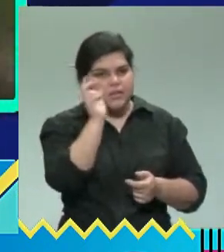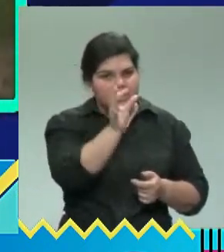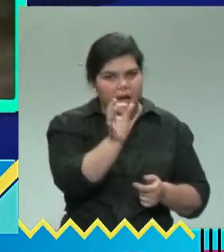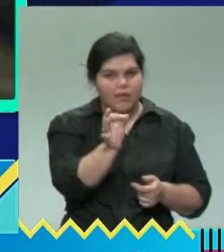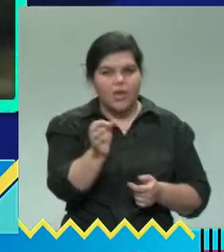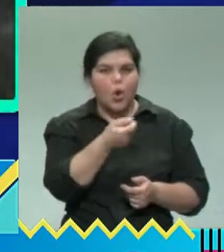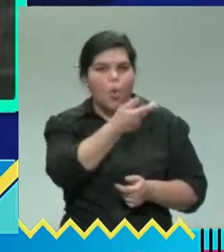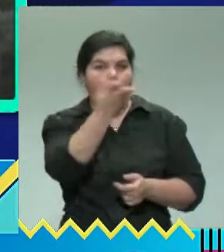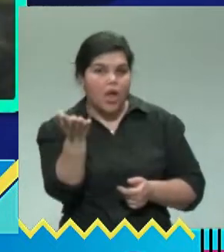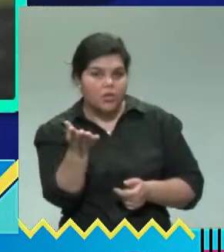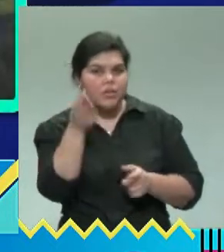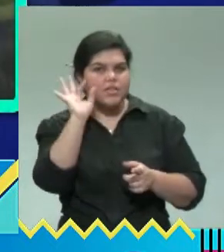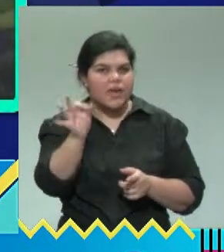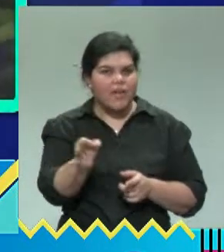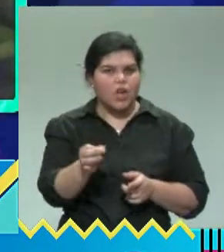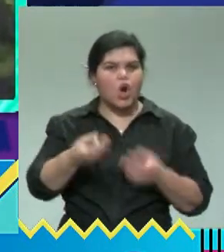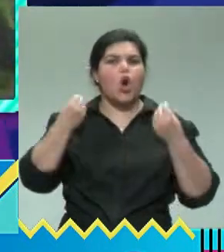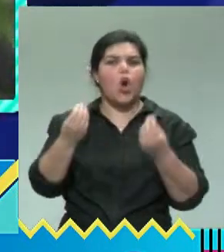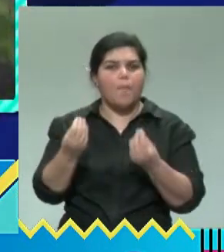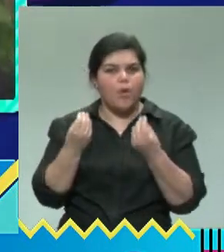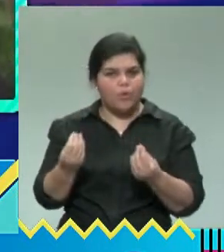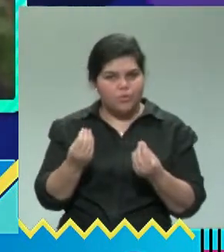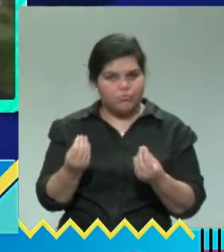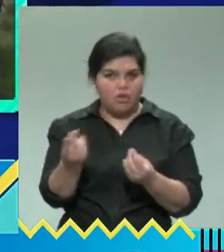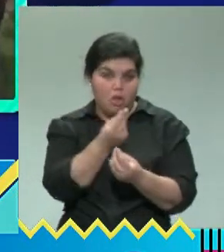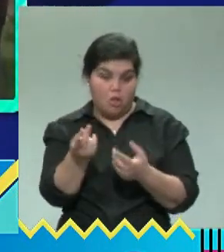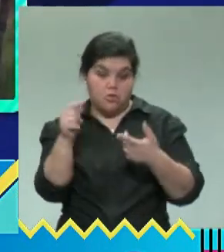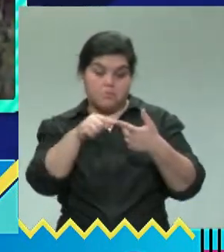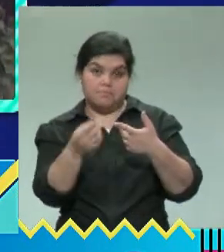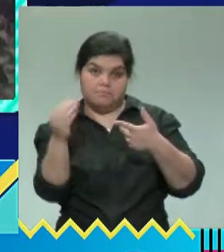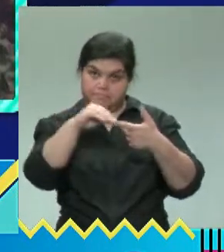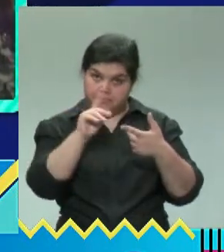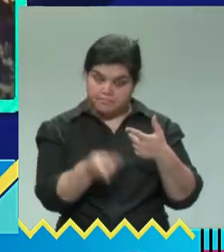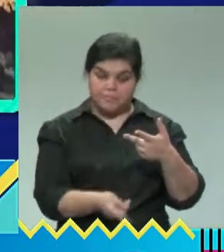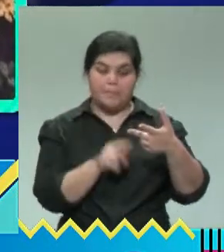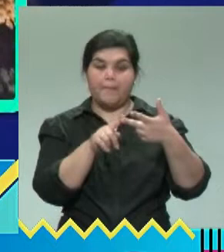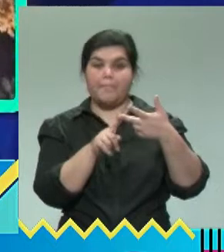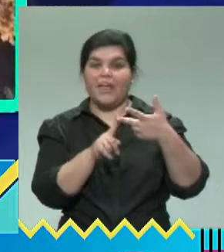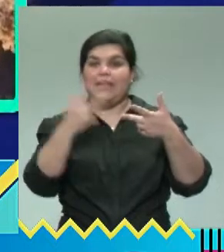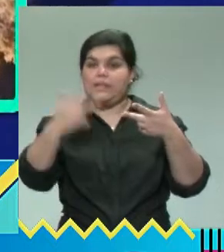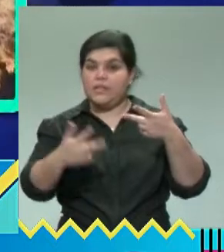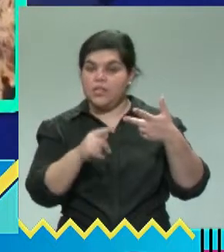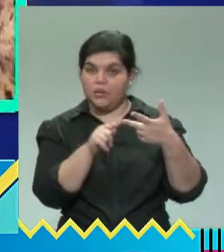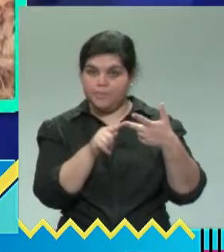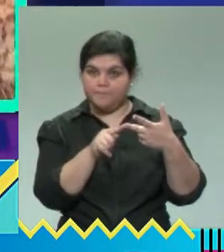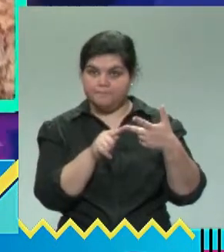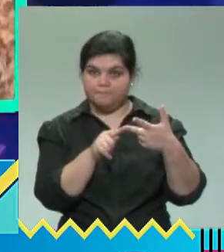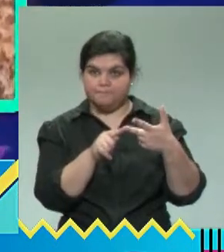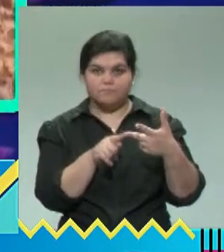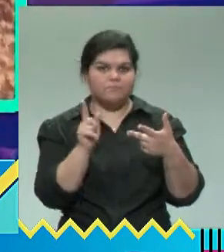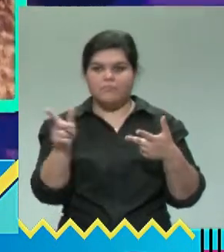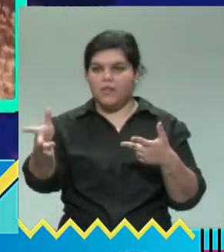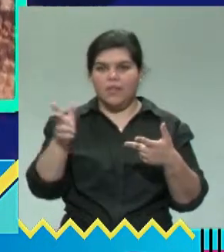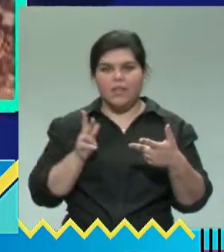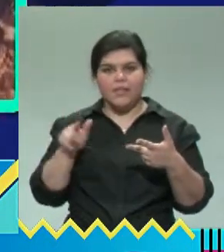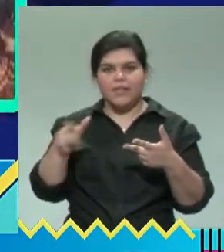sino cualitativo, en qué estado están los forestales. Después está el tercer componente, que tiene que ver con lo que acaba de decir